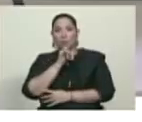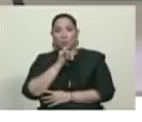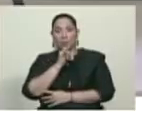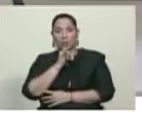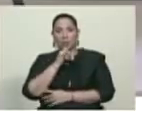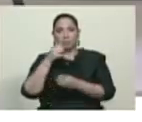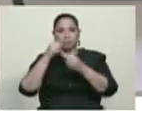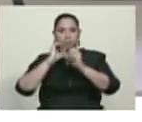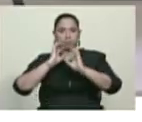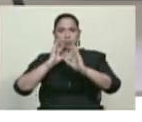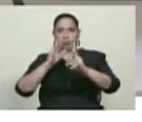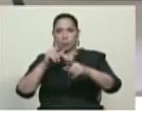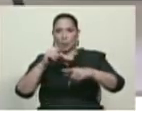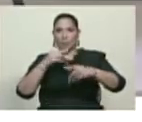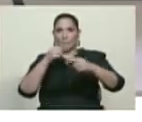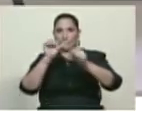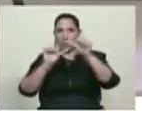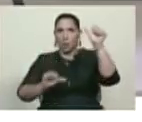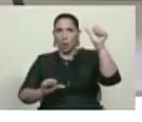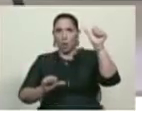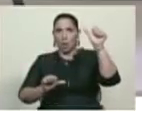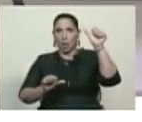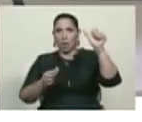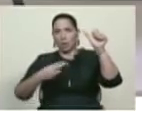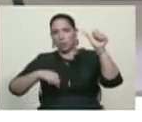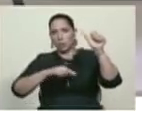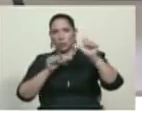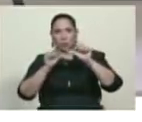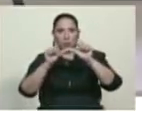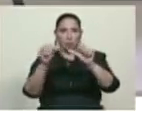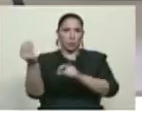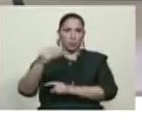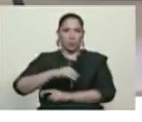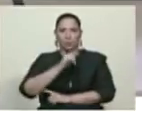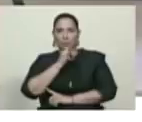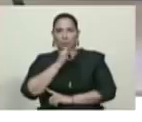será ampliada en las próximas emisiones de La Noticia. Entre tanto, nosotros continuamos con nuestro recorrido informativo.